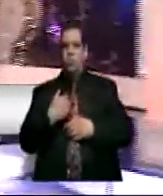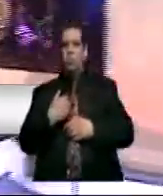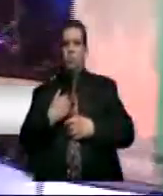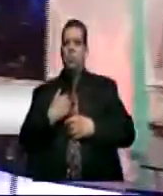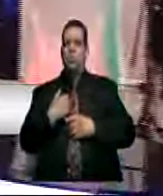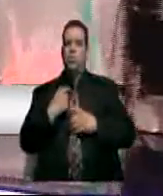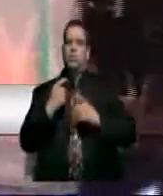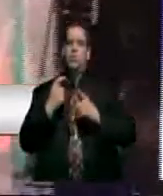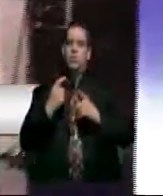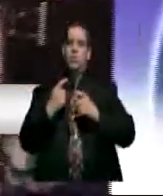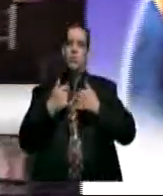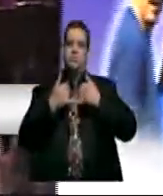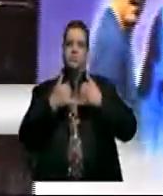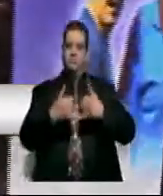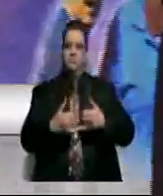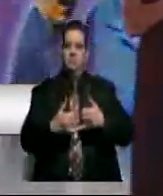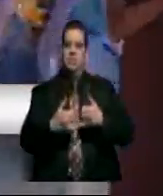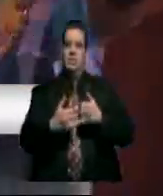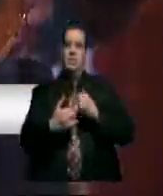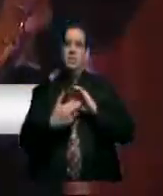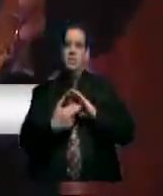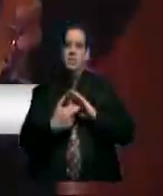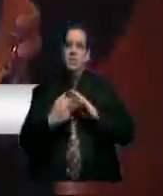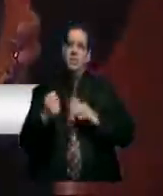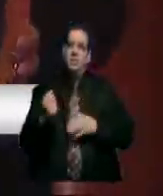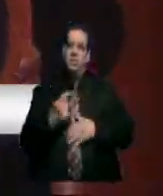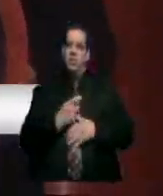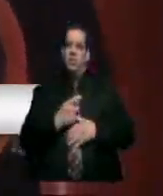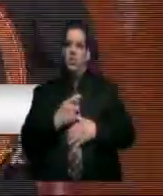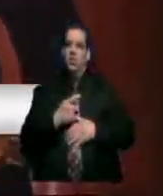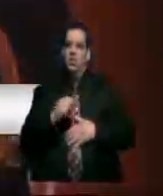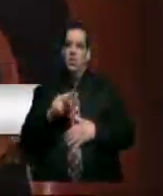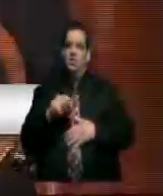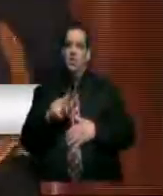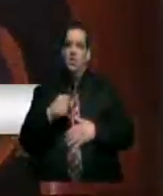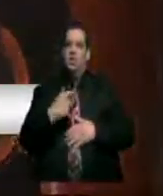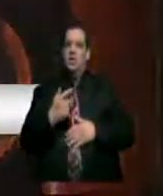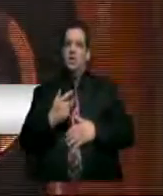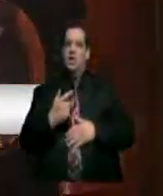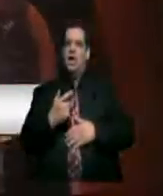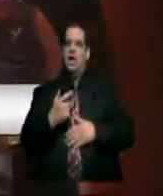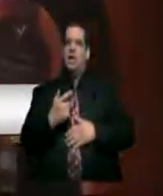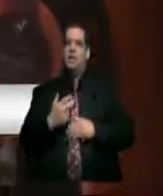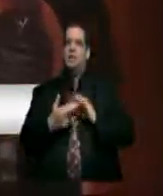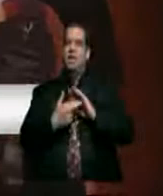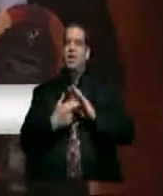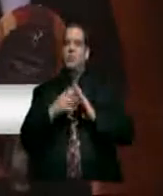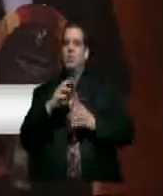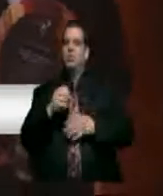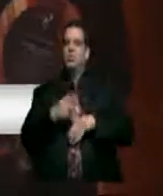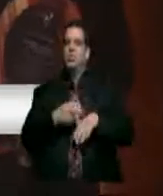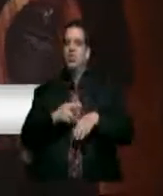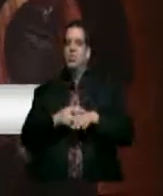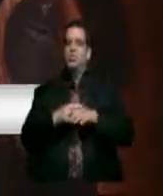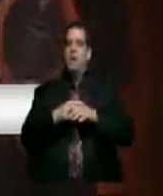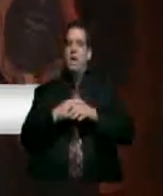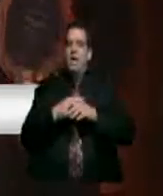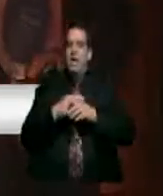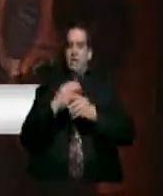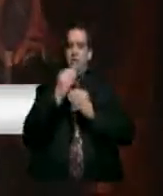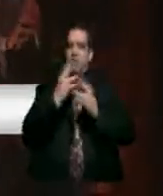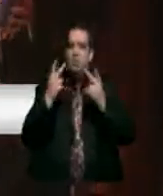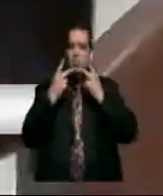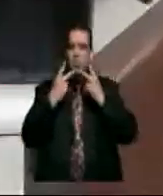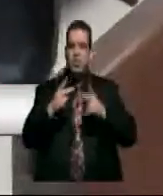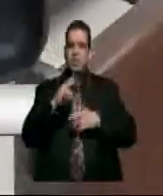representación de todos los miembros del canal de manos de la presidenta de la Corporación de Puerto Rico para la Difusión Pública, la licenciada